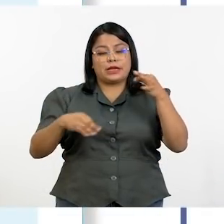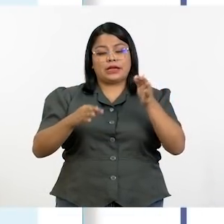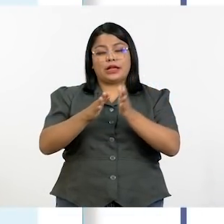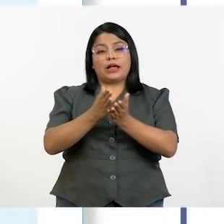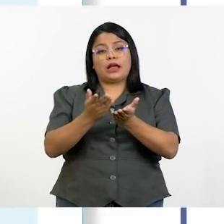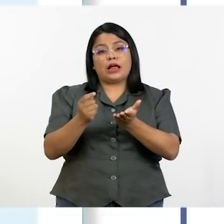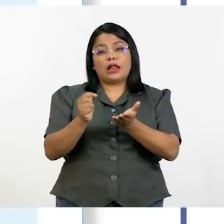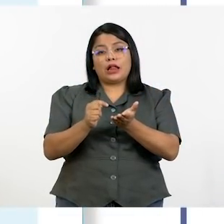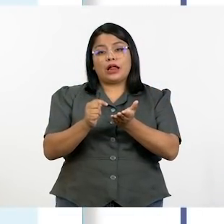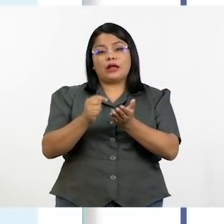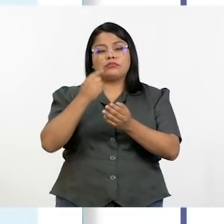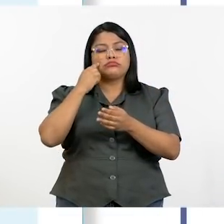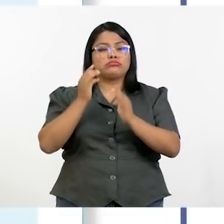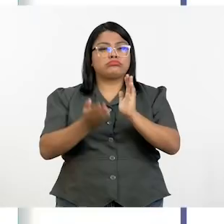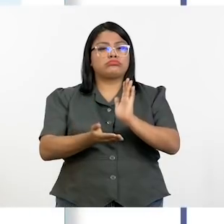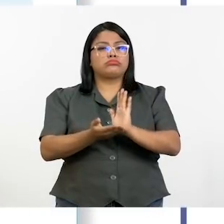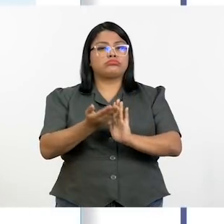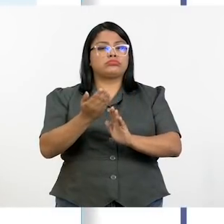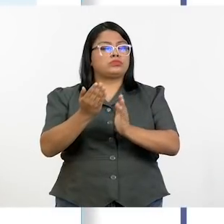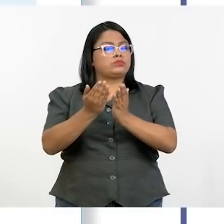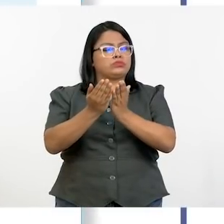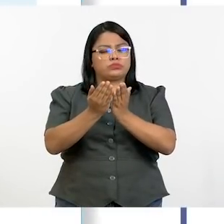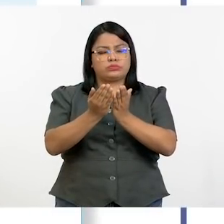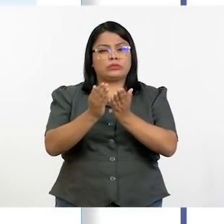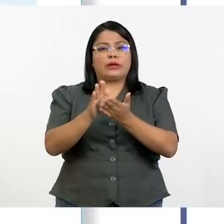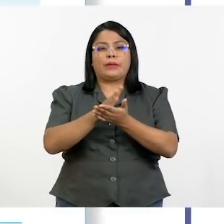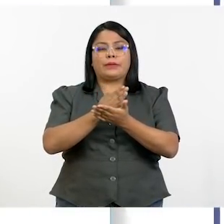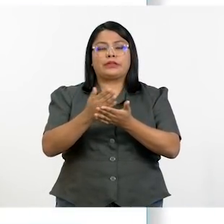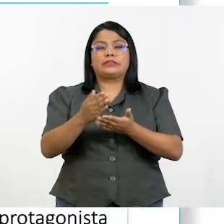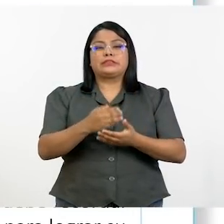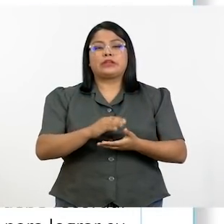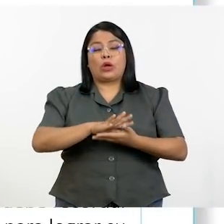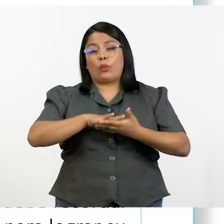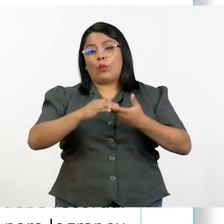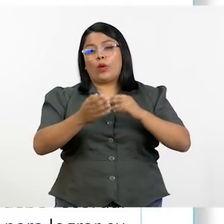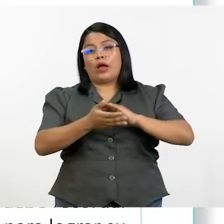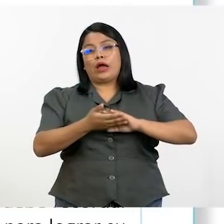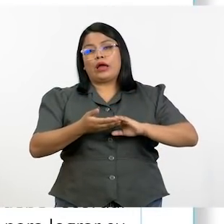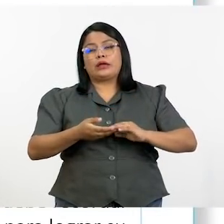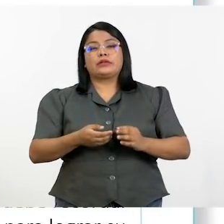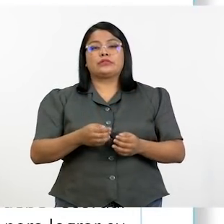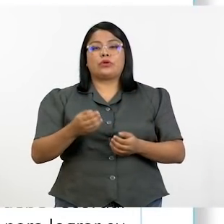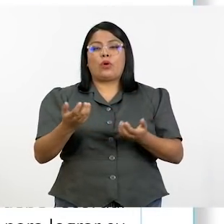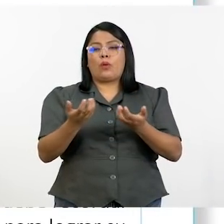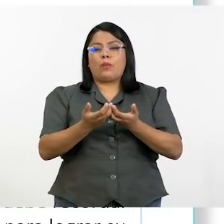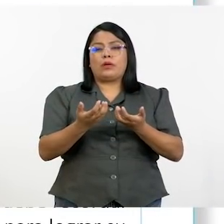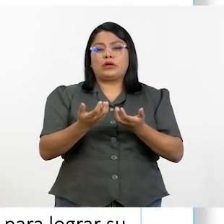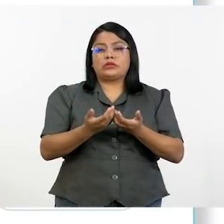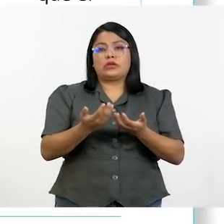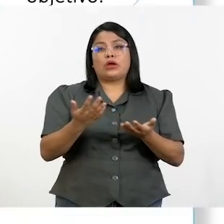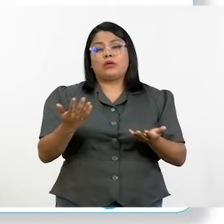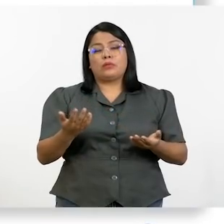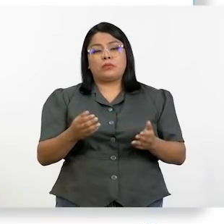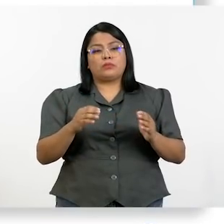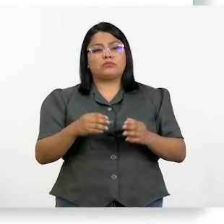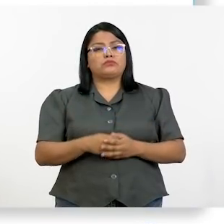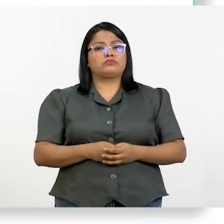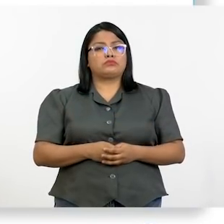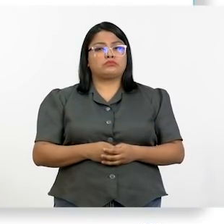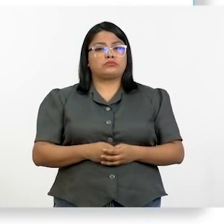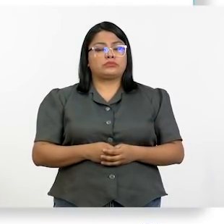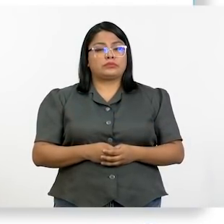texto. Orienta al desarrollo de una lectura compartida del cuento, ya sea en pares o por segmentos del